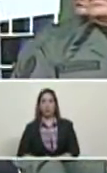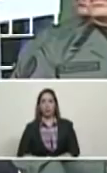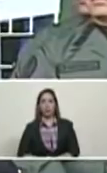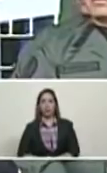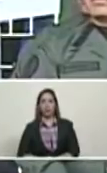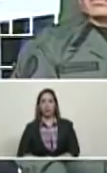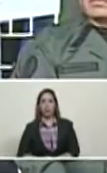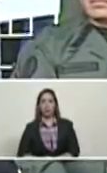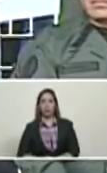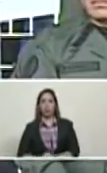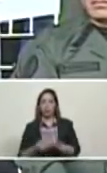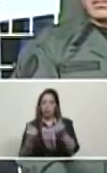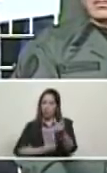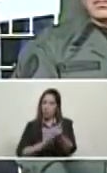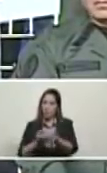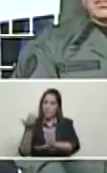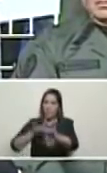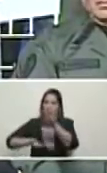de hermandad,